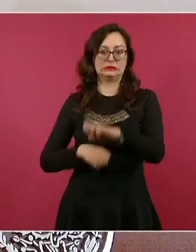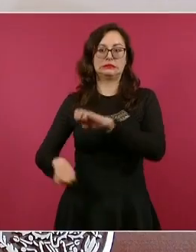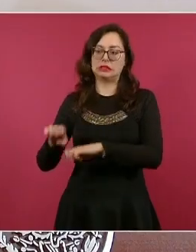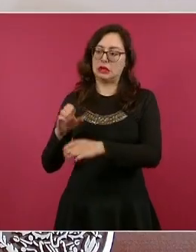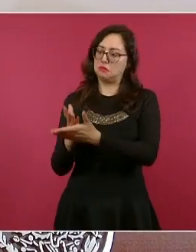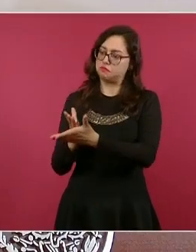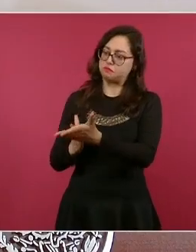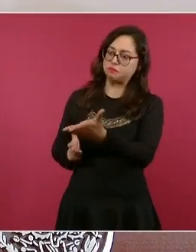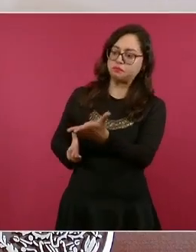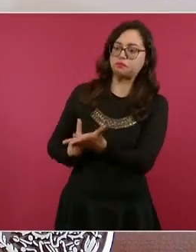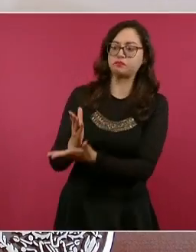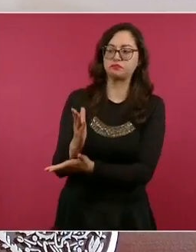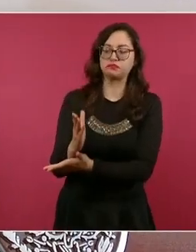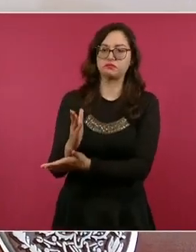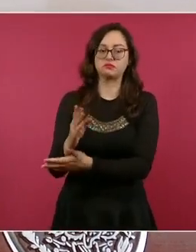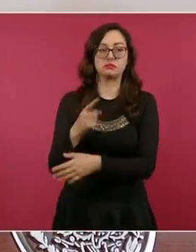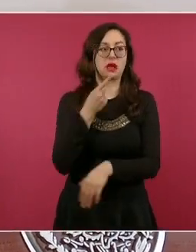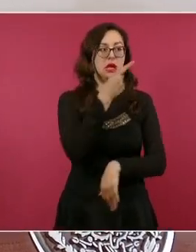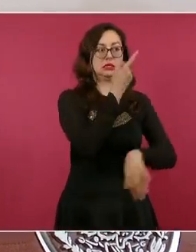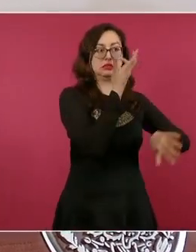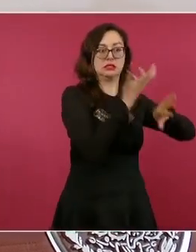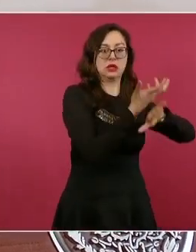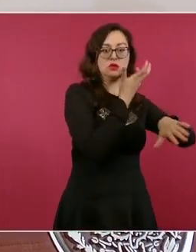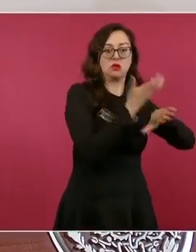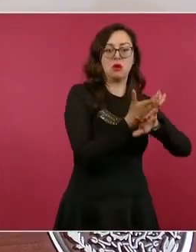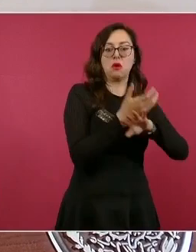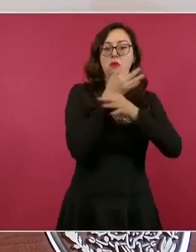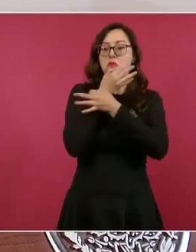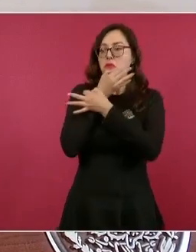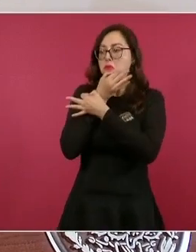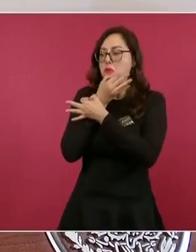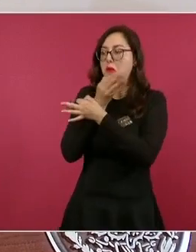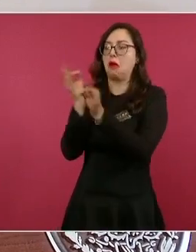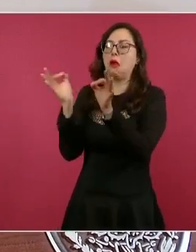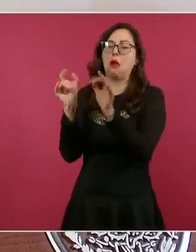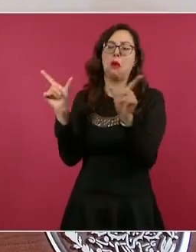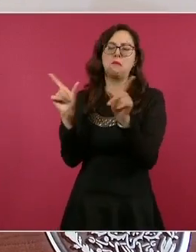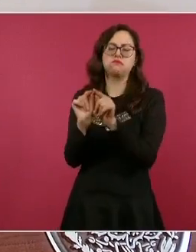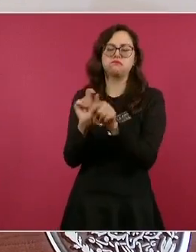lo primero que pienso es de que no está informado,